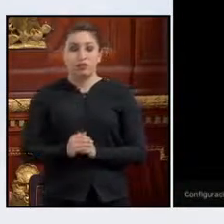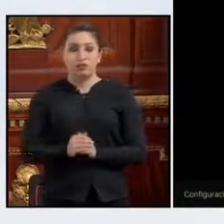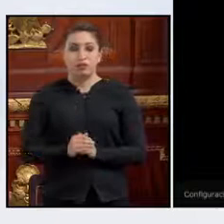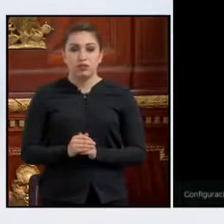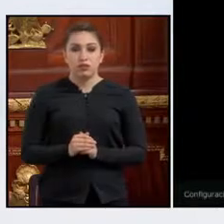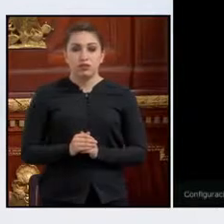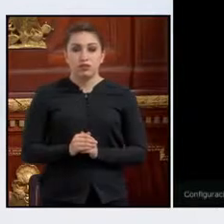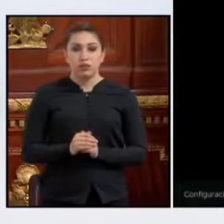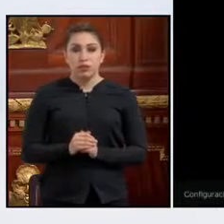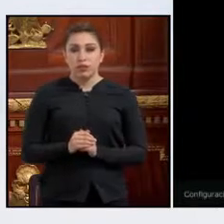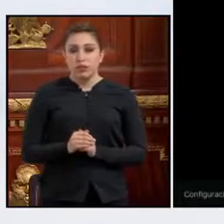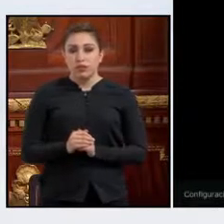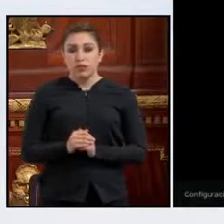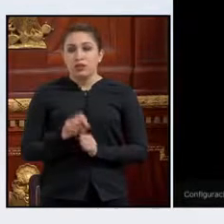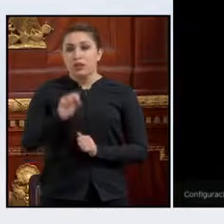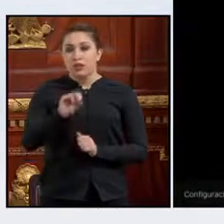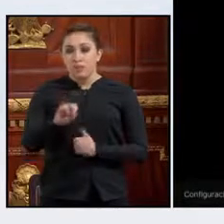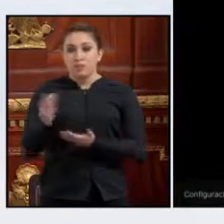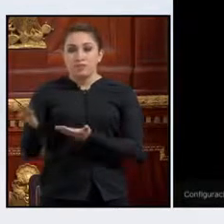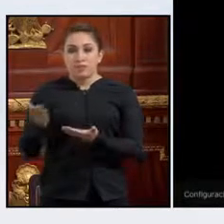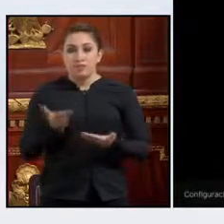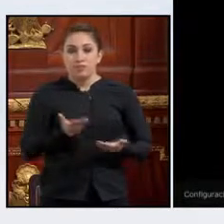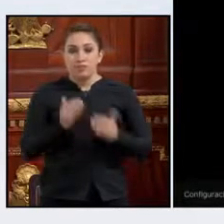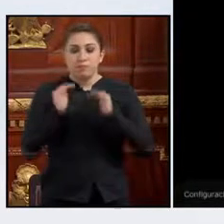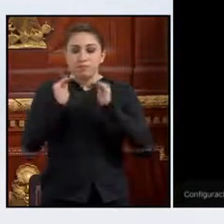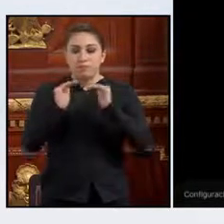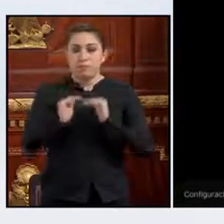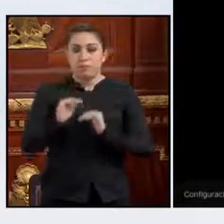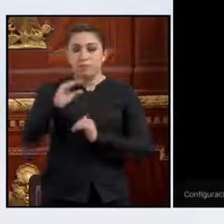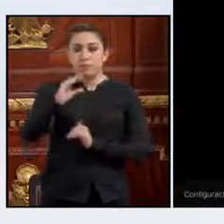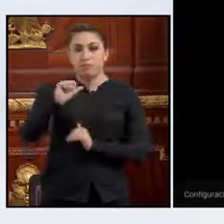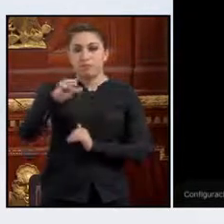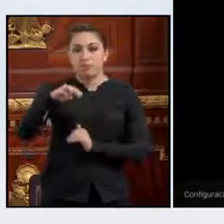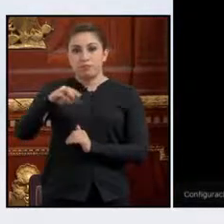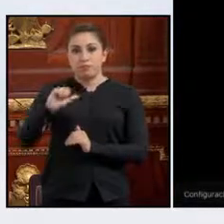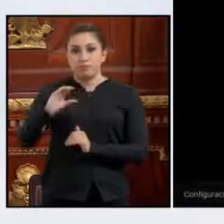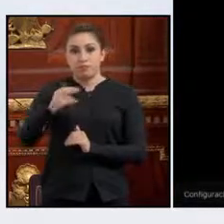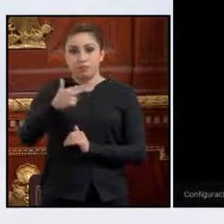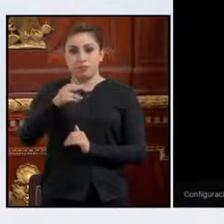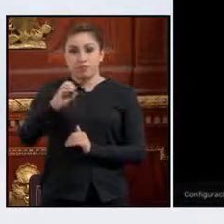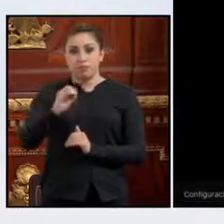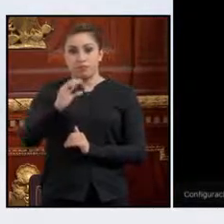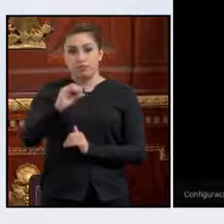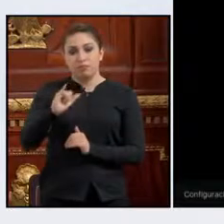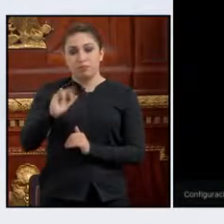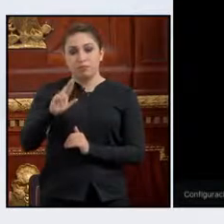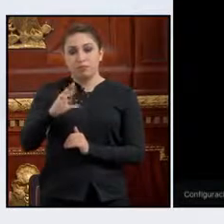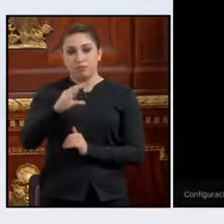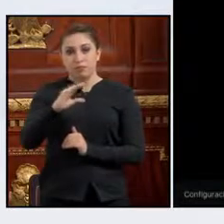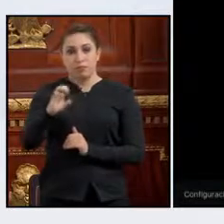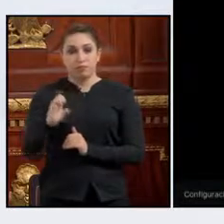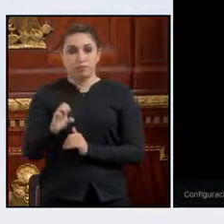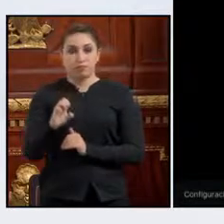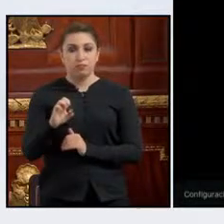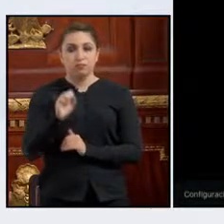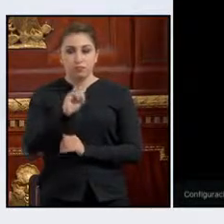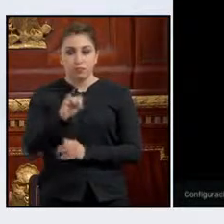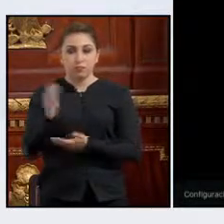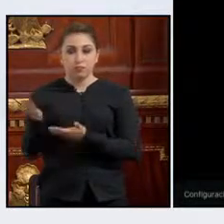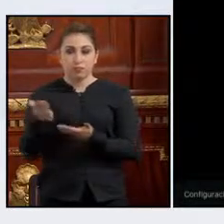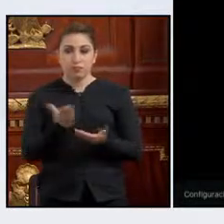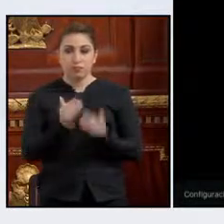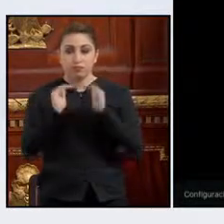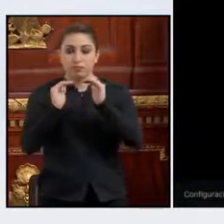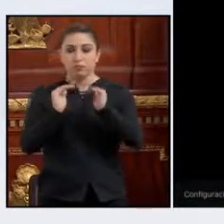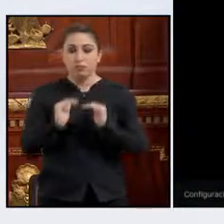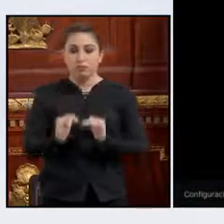Valentina Valia Batres Guadarrama, presente. Camacho Bastida Circe. Circe Camacho Bastida, presente.